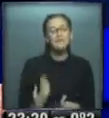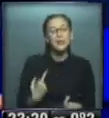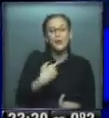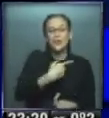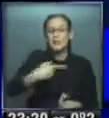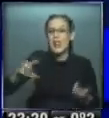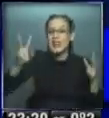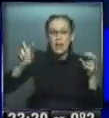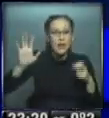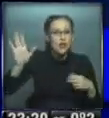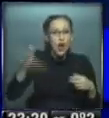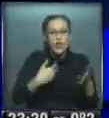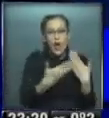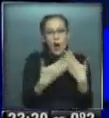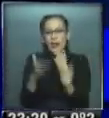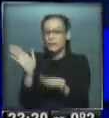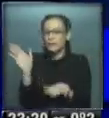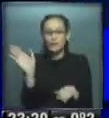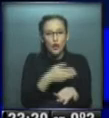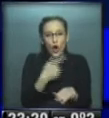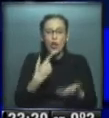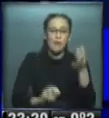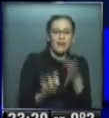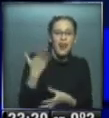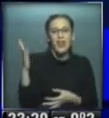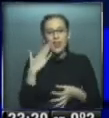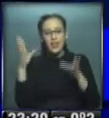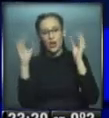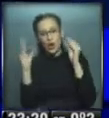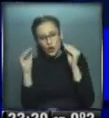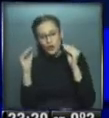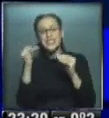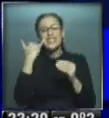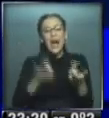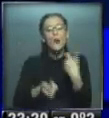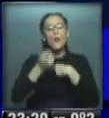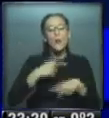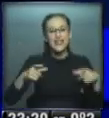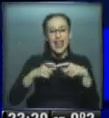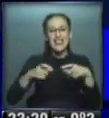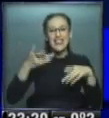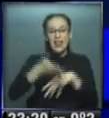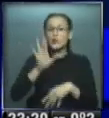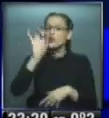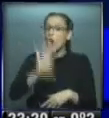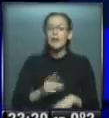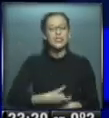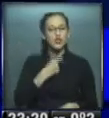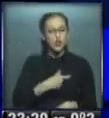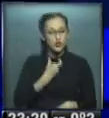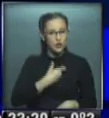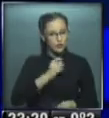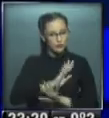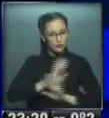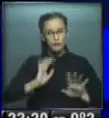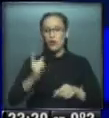este tema colapsa absolutamente todos los matutinos, todos los noticieros. Se comenzaron a vender las entradas solamente para socios de River. No se